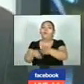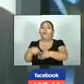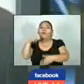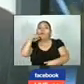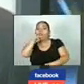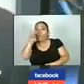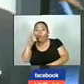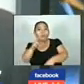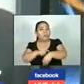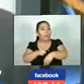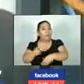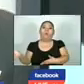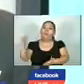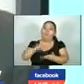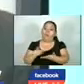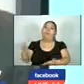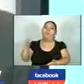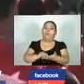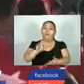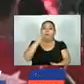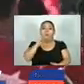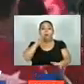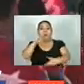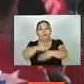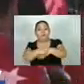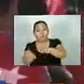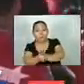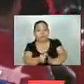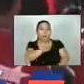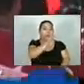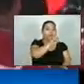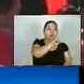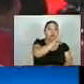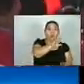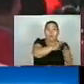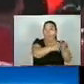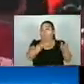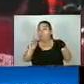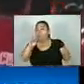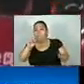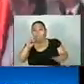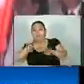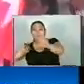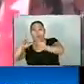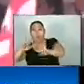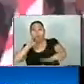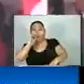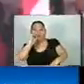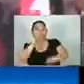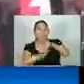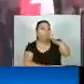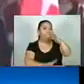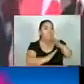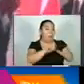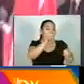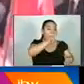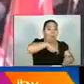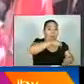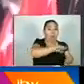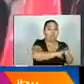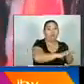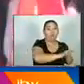en dos periodos, en la Asamblea Legislativa entre el 2015 y 2018, se le señala de hacer pagos a tarjetas de créditos